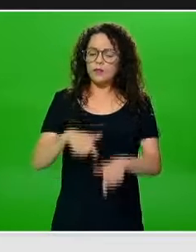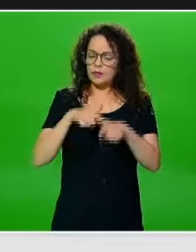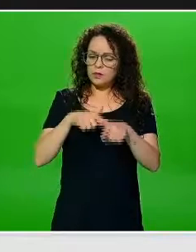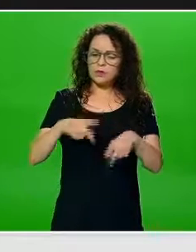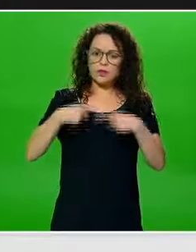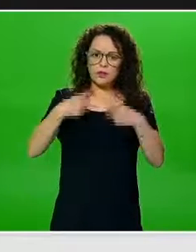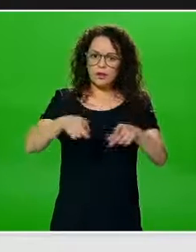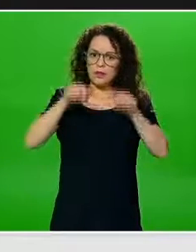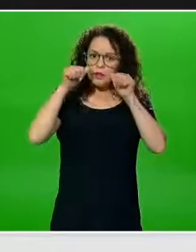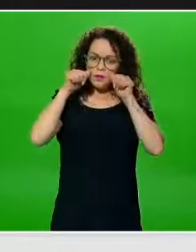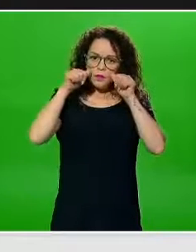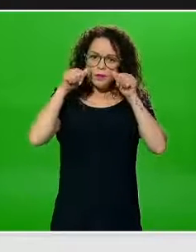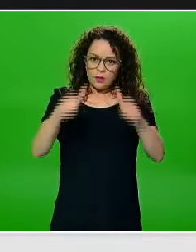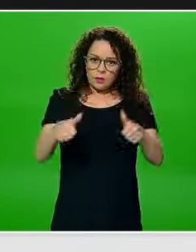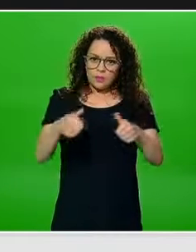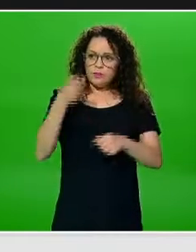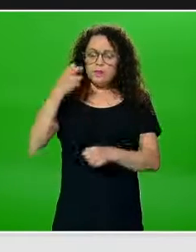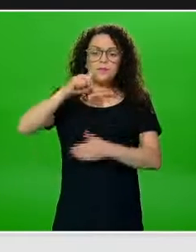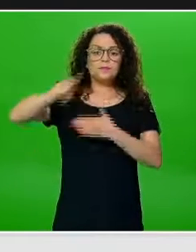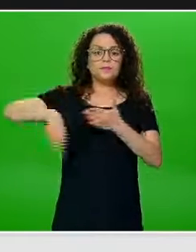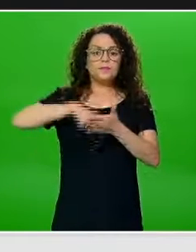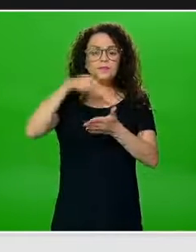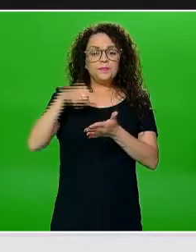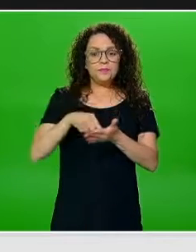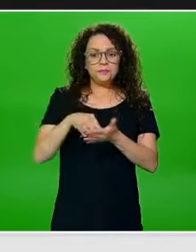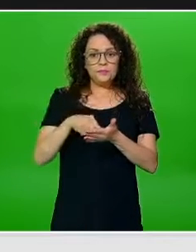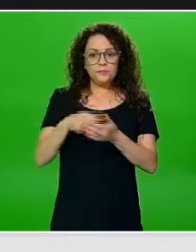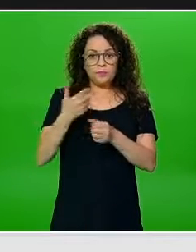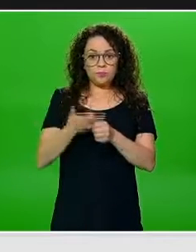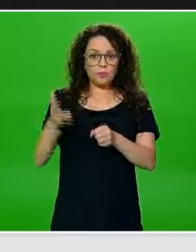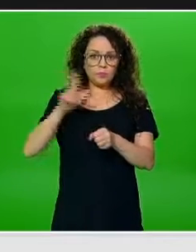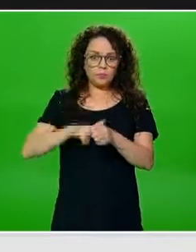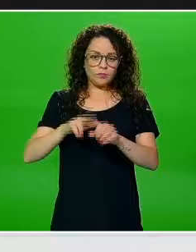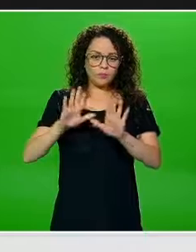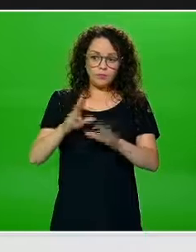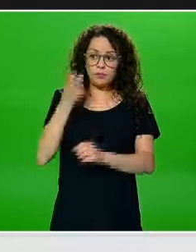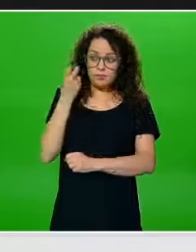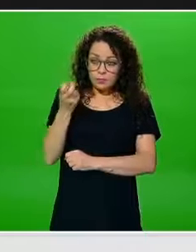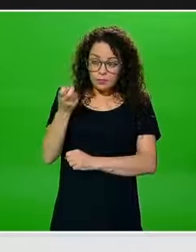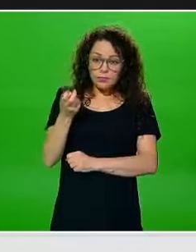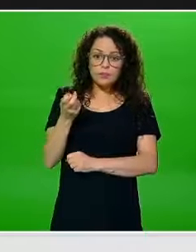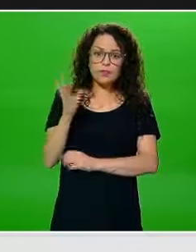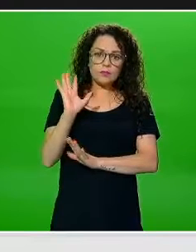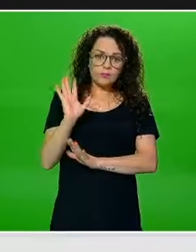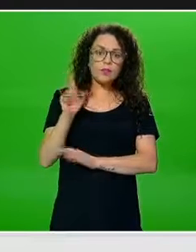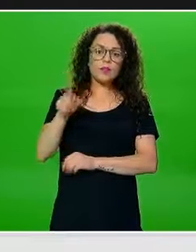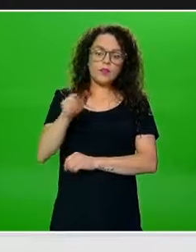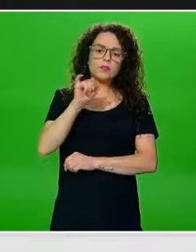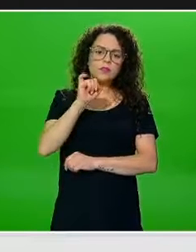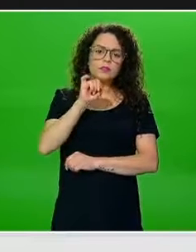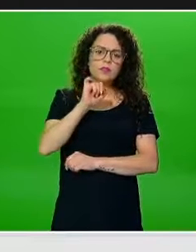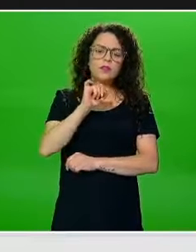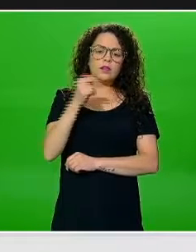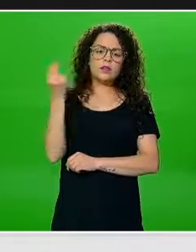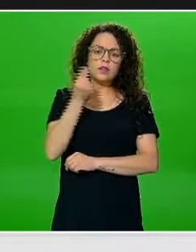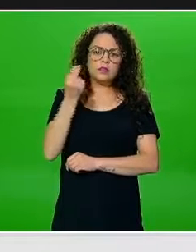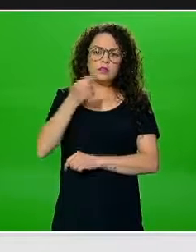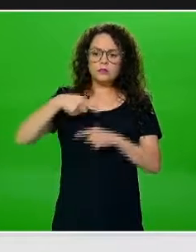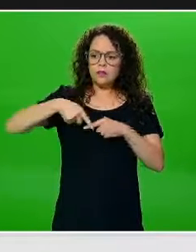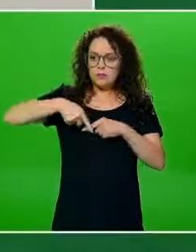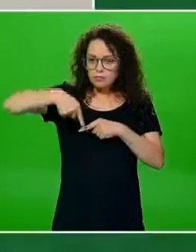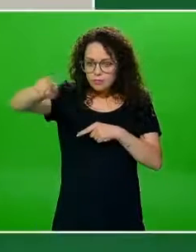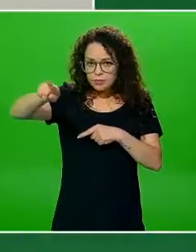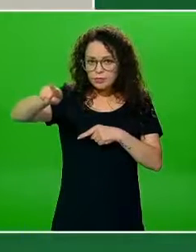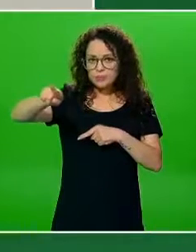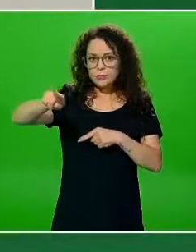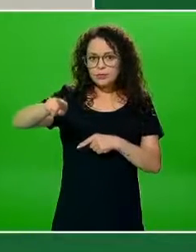que en su momento en esa unidad médica, no en todo el país, pero sí en esa unidad médica, tuvieron que diferirse o tuvieron